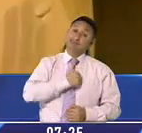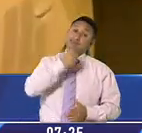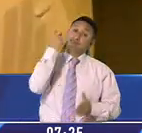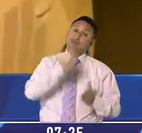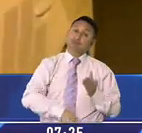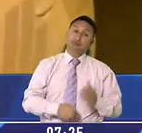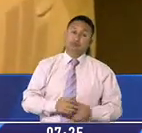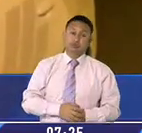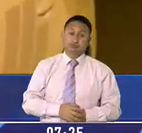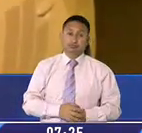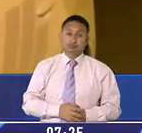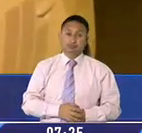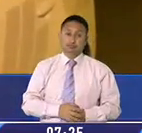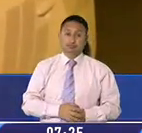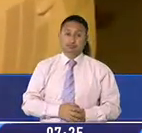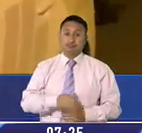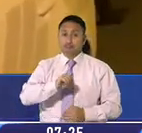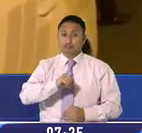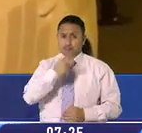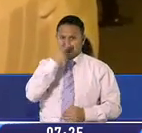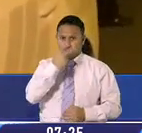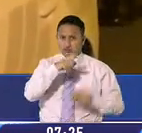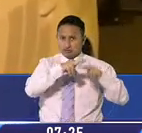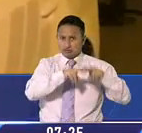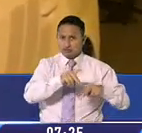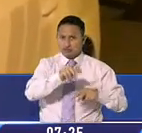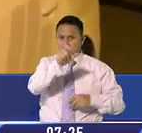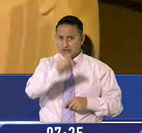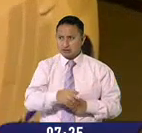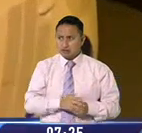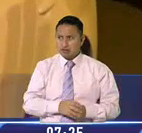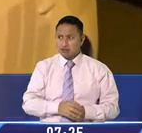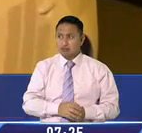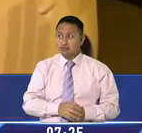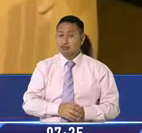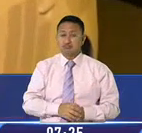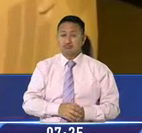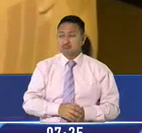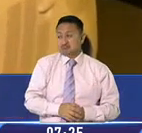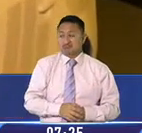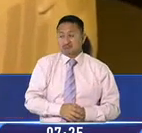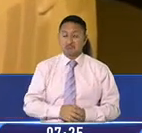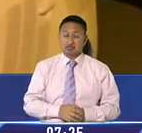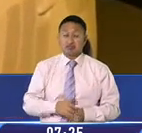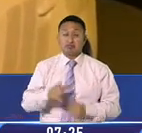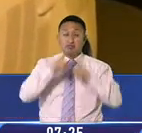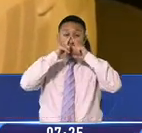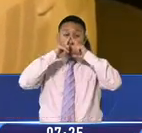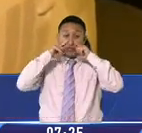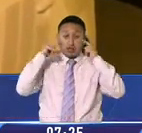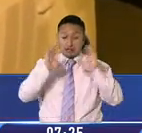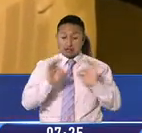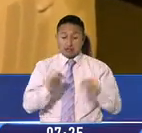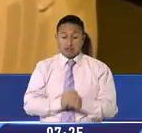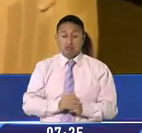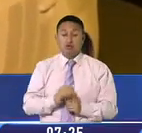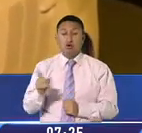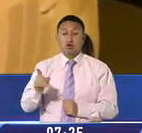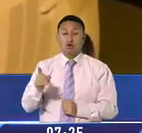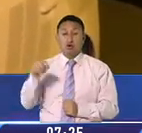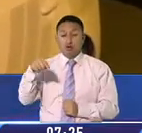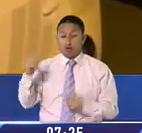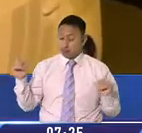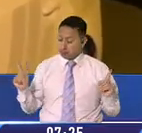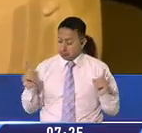constatar la irresponsabilidad de muchos ciudadanos al no llevar su mascarilla, no guardar la distancia, no portar el carnet